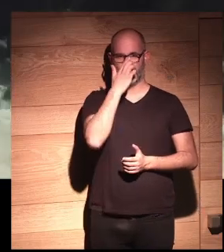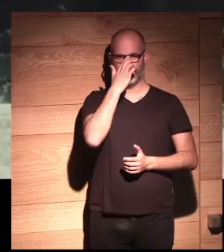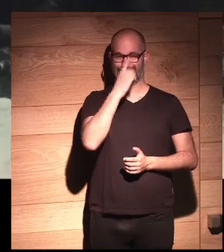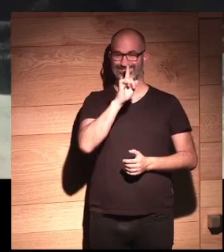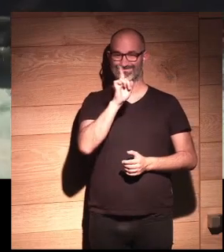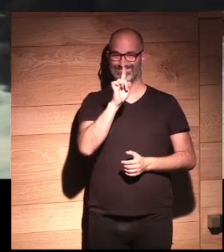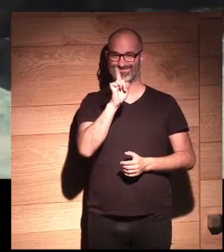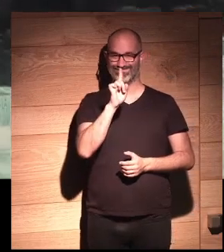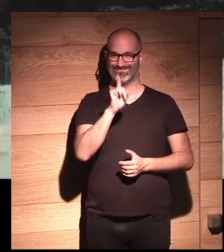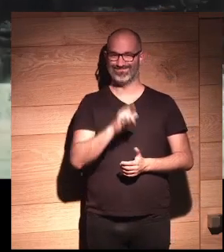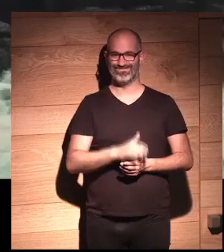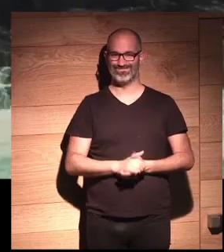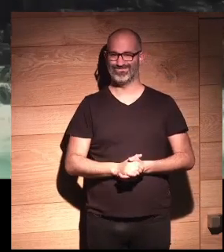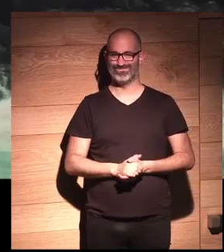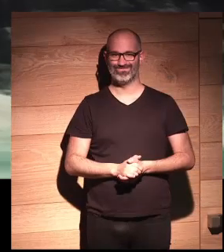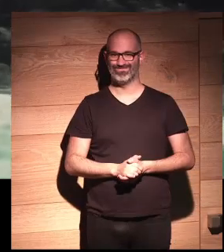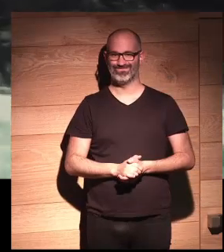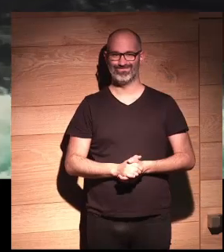No.